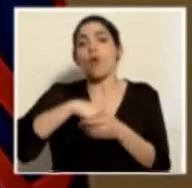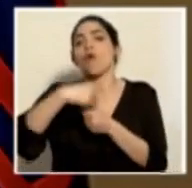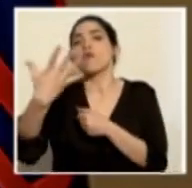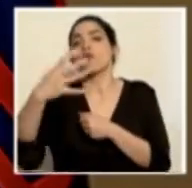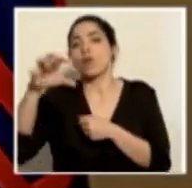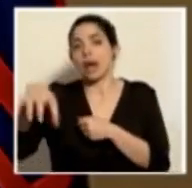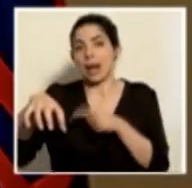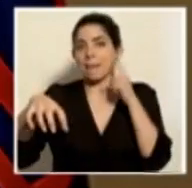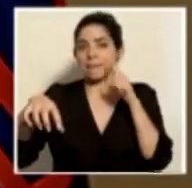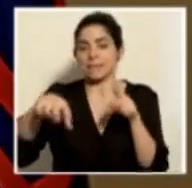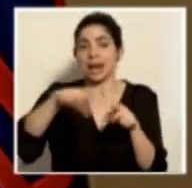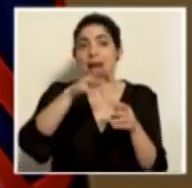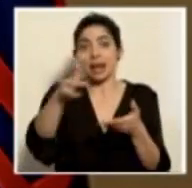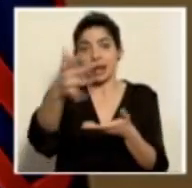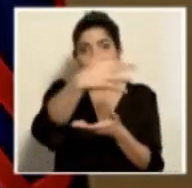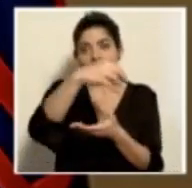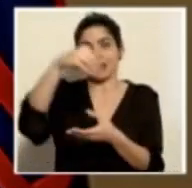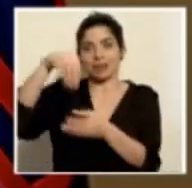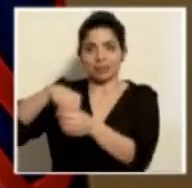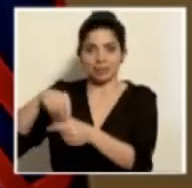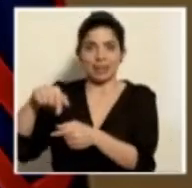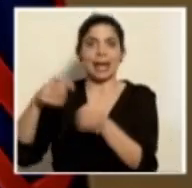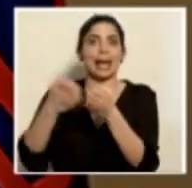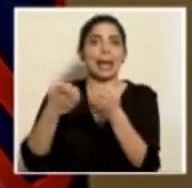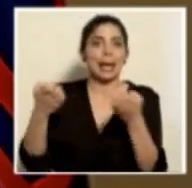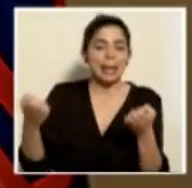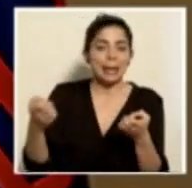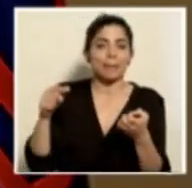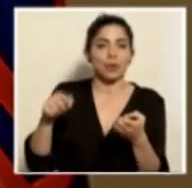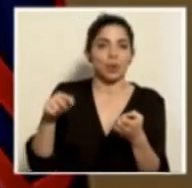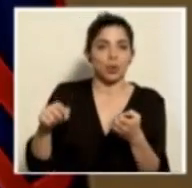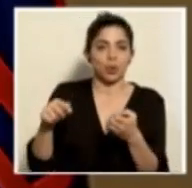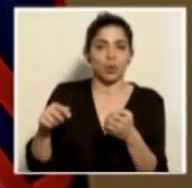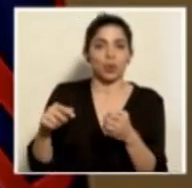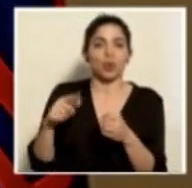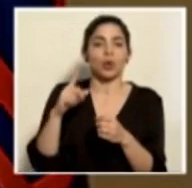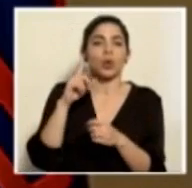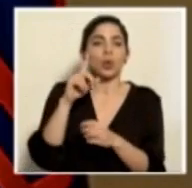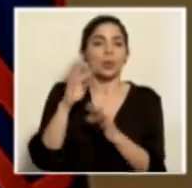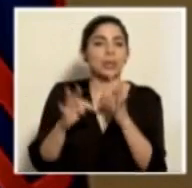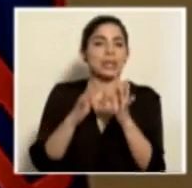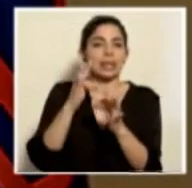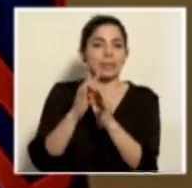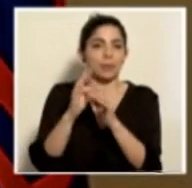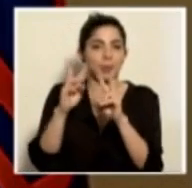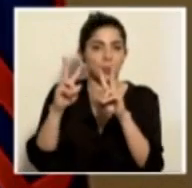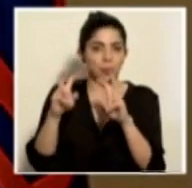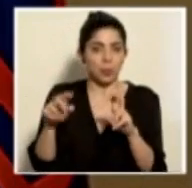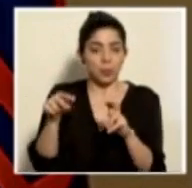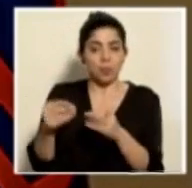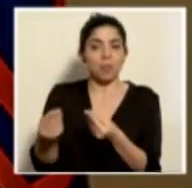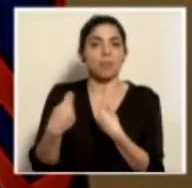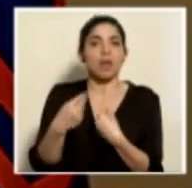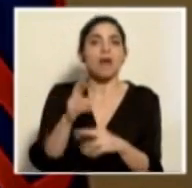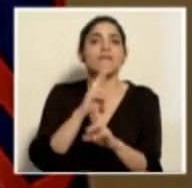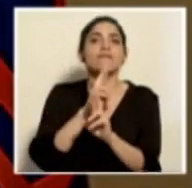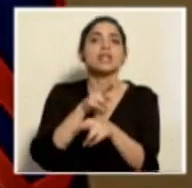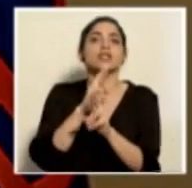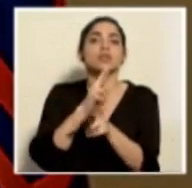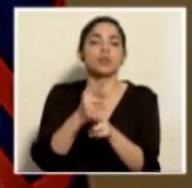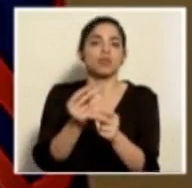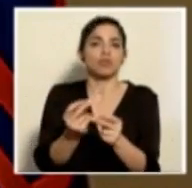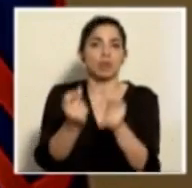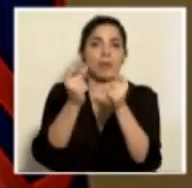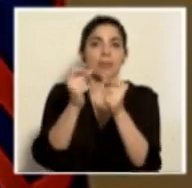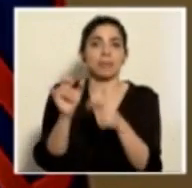descentralizada, donde tendríamos equipo y un tipo de prueba que da un resultado en el momento